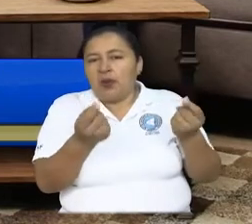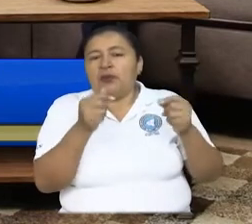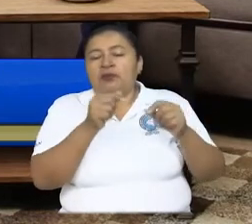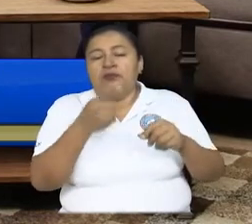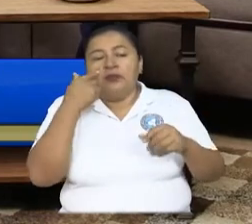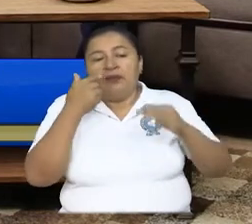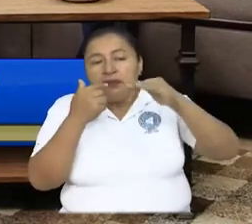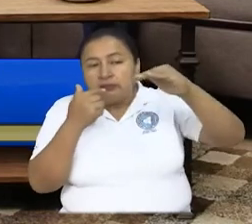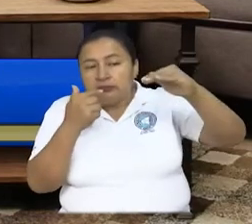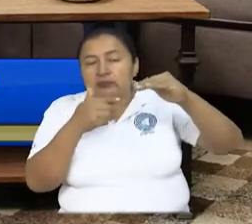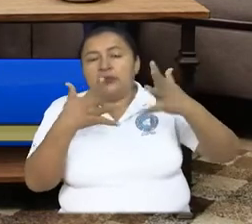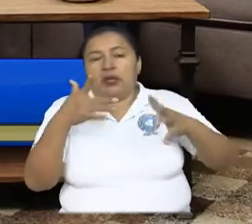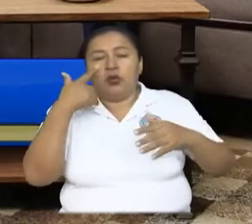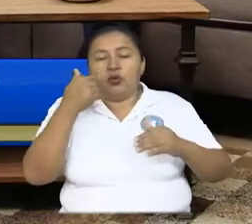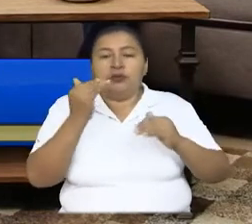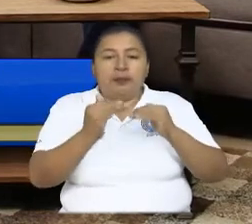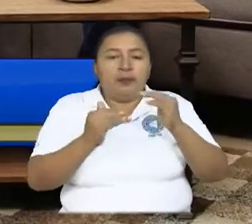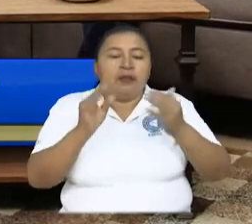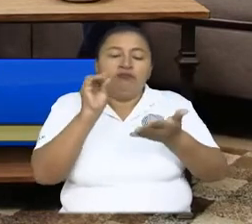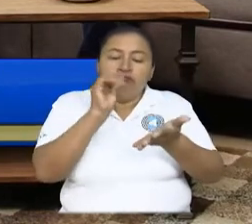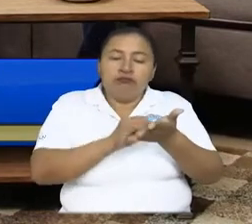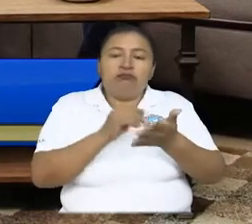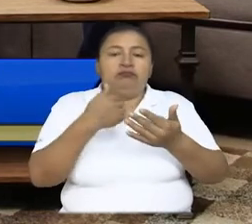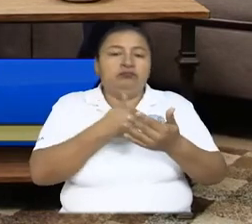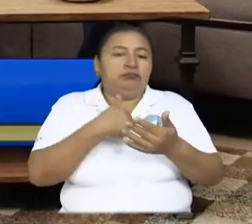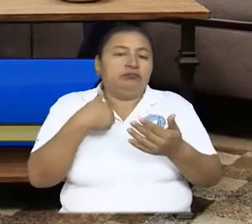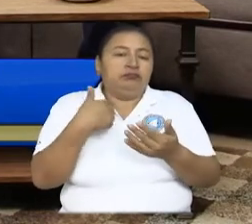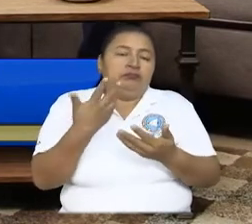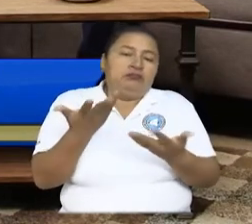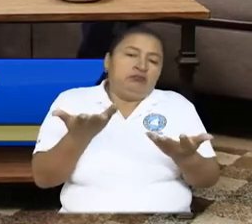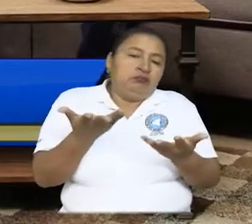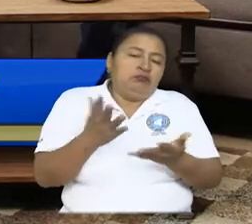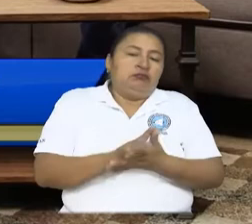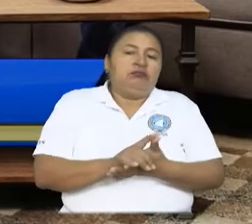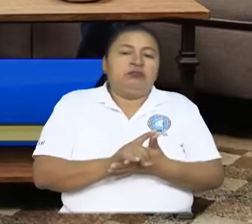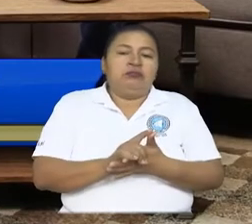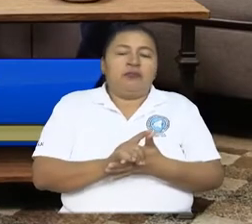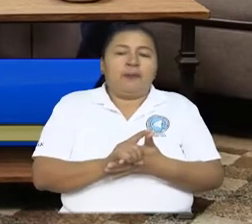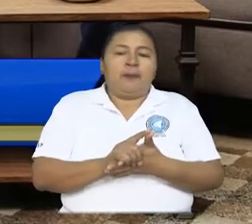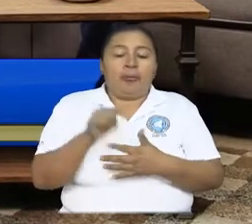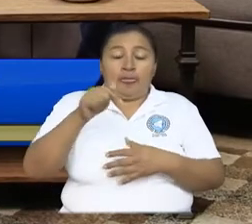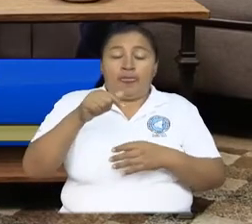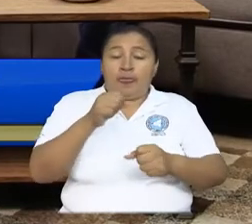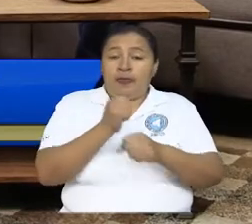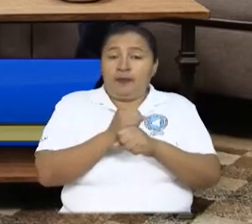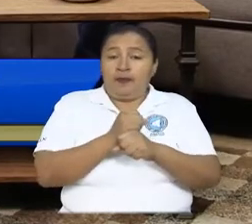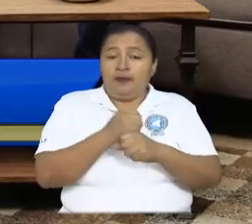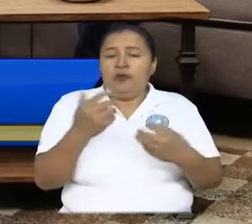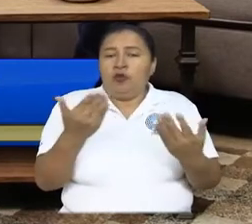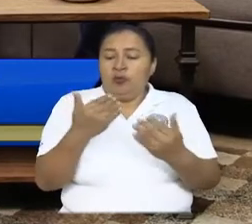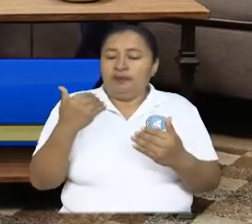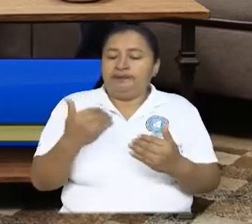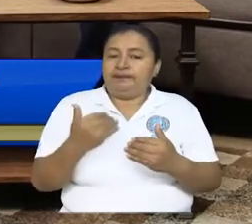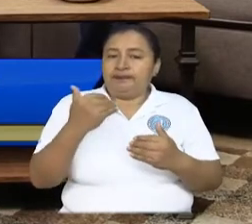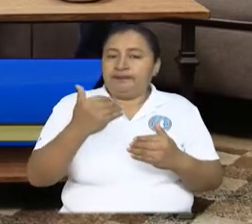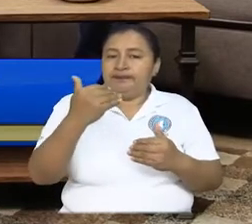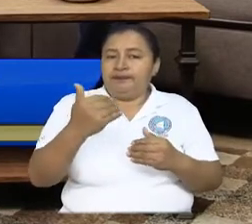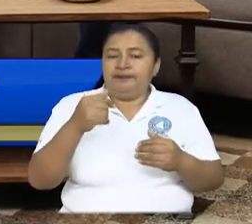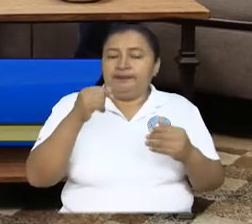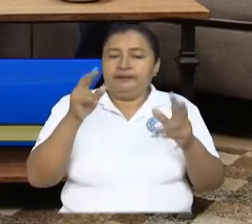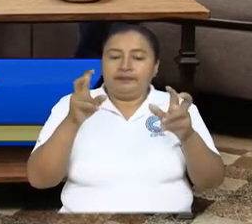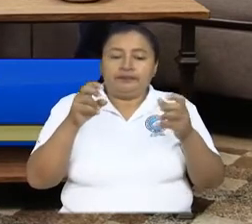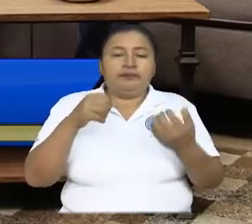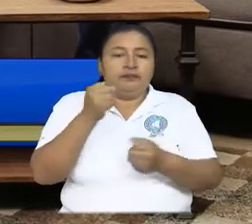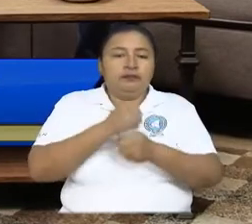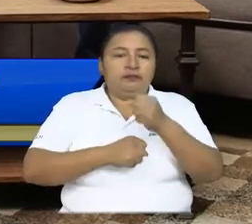conocer un poquito más digamos de este año como estamos avanzando en relación